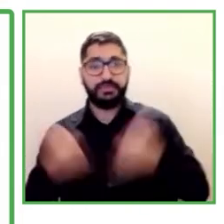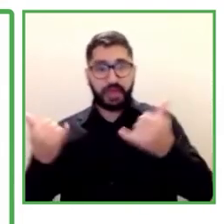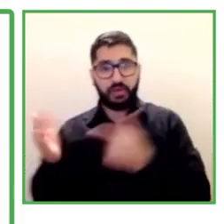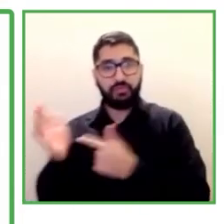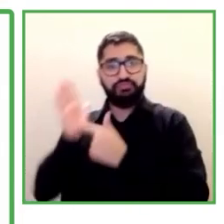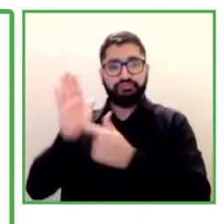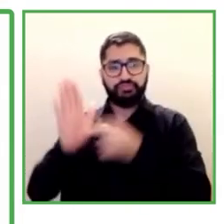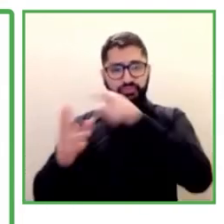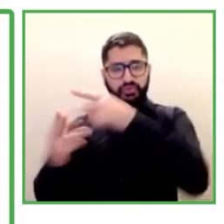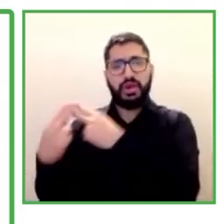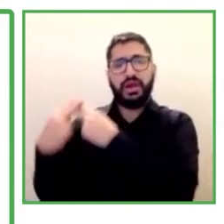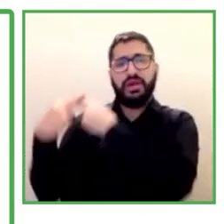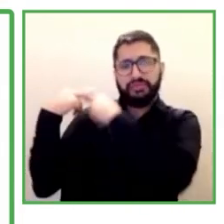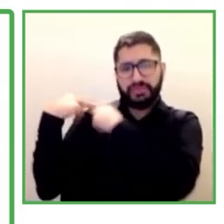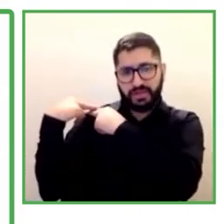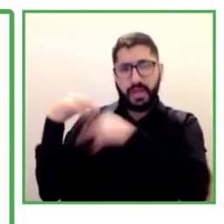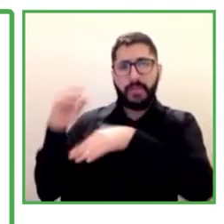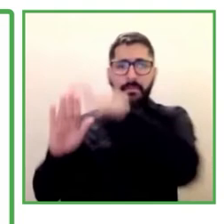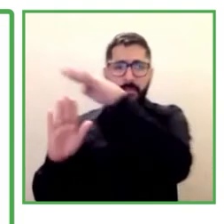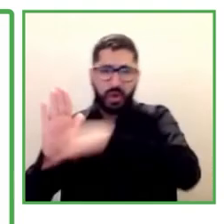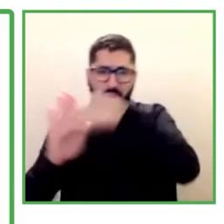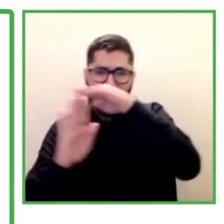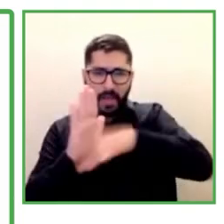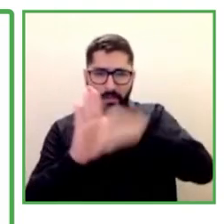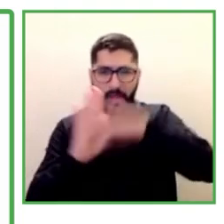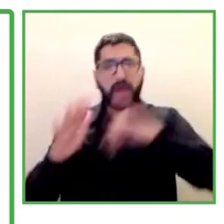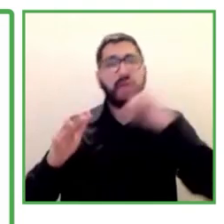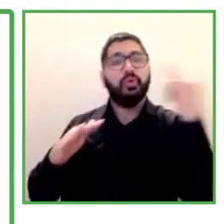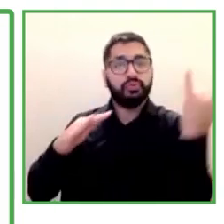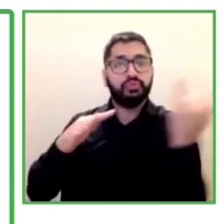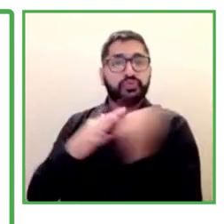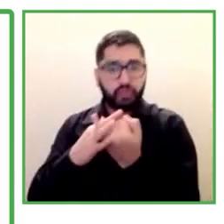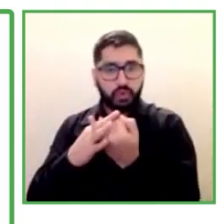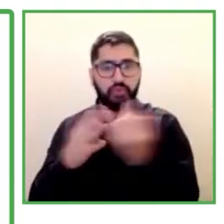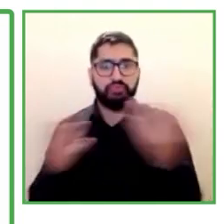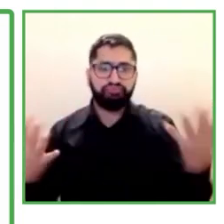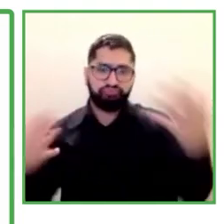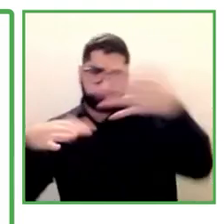de su experiencia. Bienvenido, Francesc.